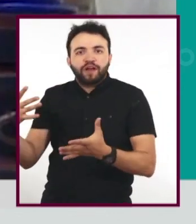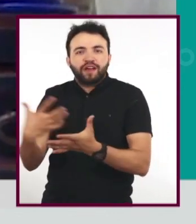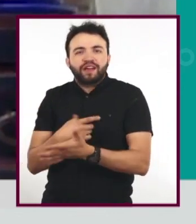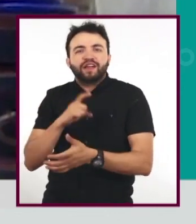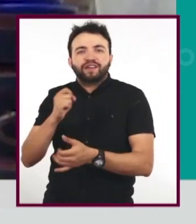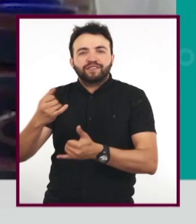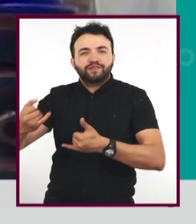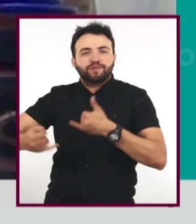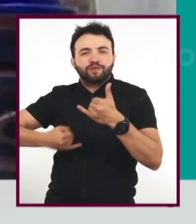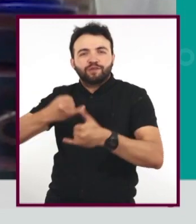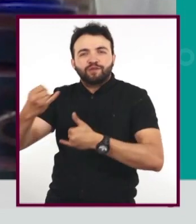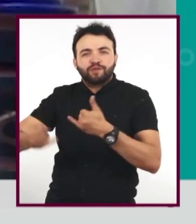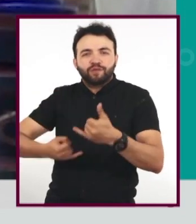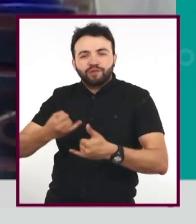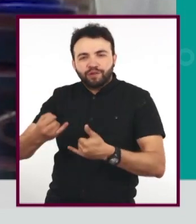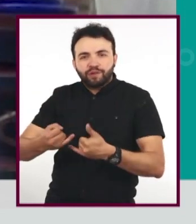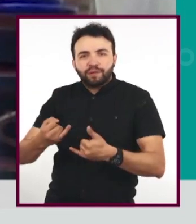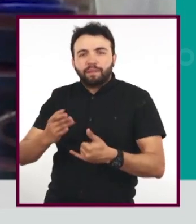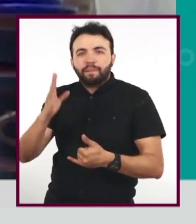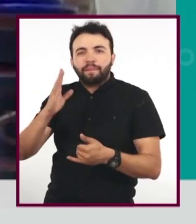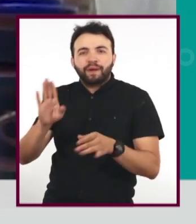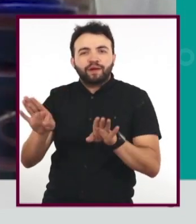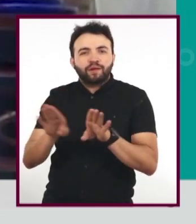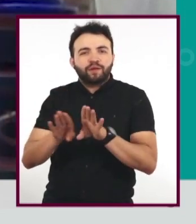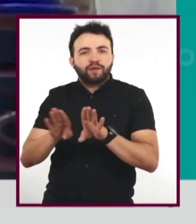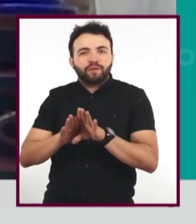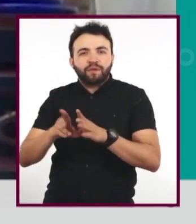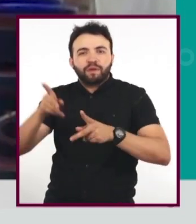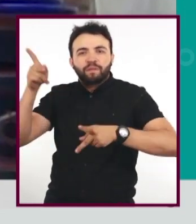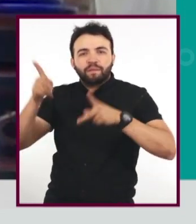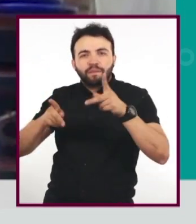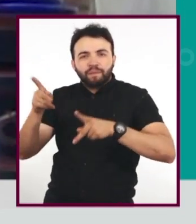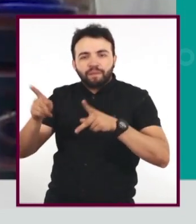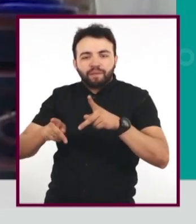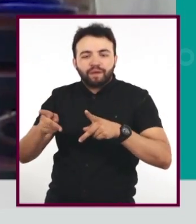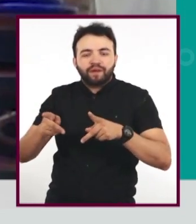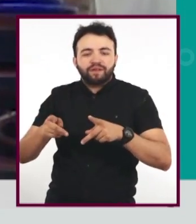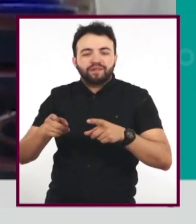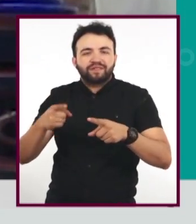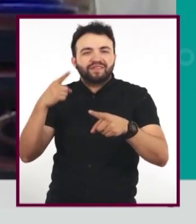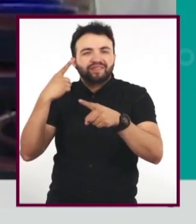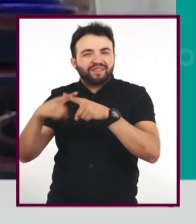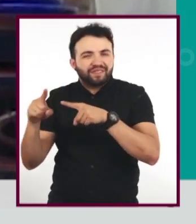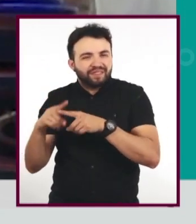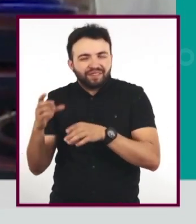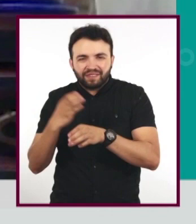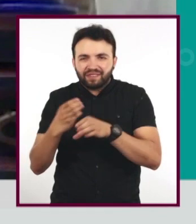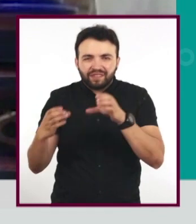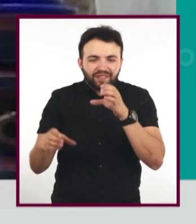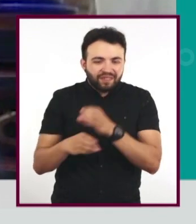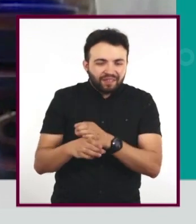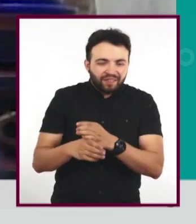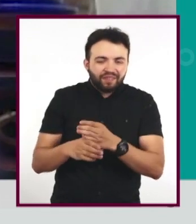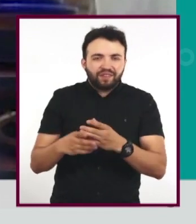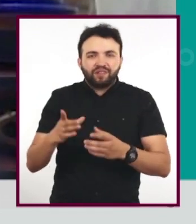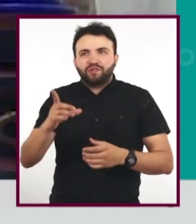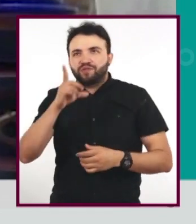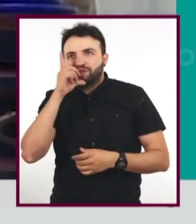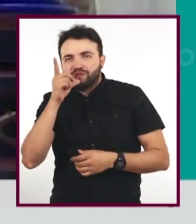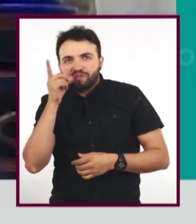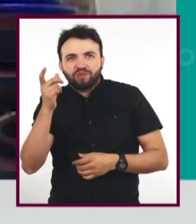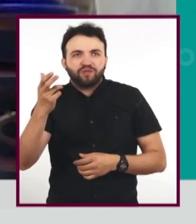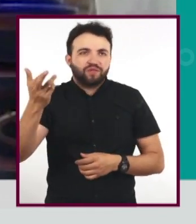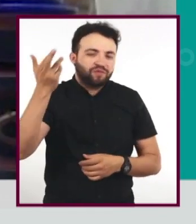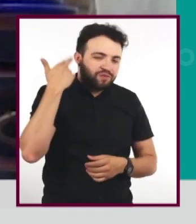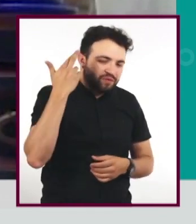cosas como si fuera una representación y hablamos del guión y hablamos de la producción y la luz y el sonido